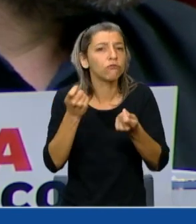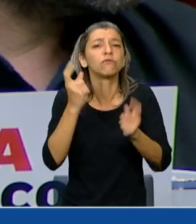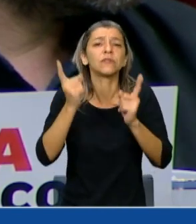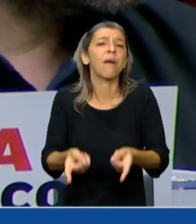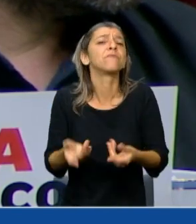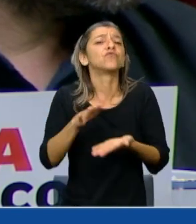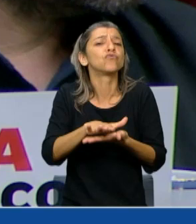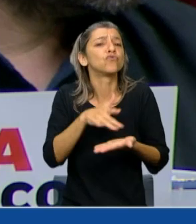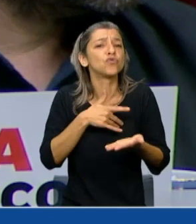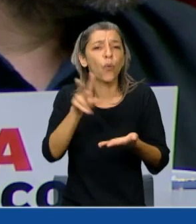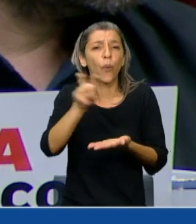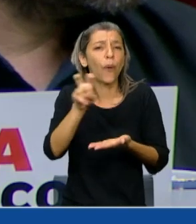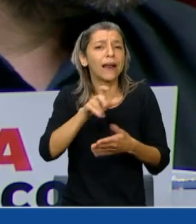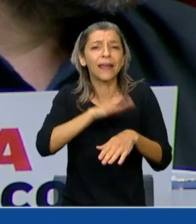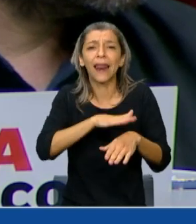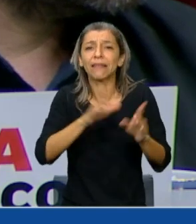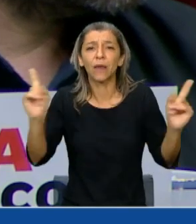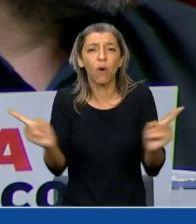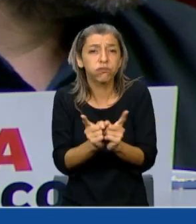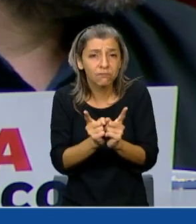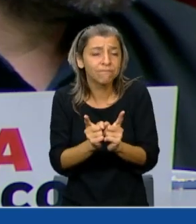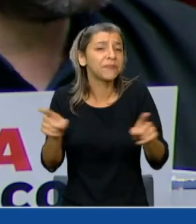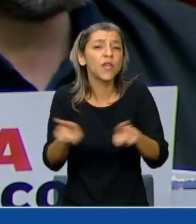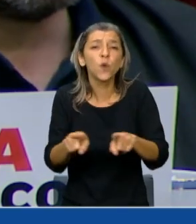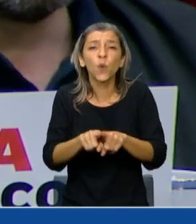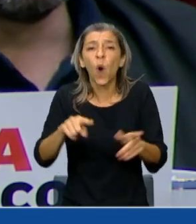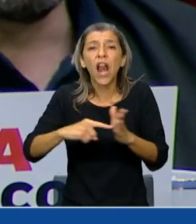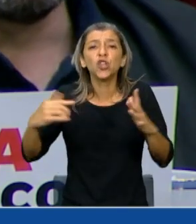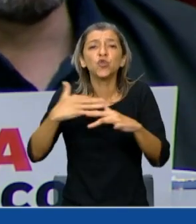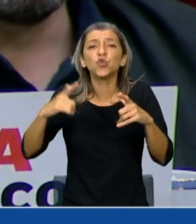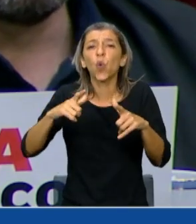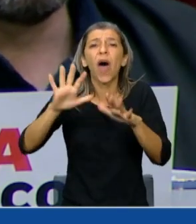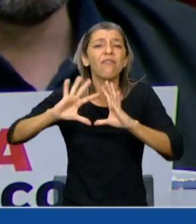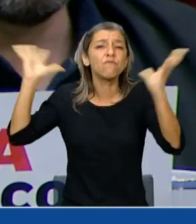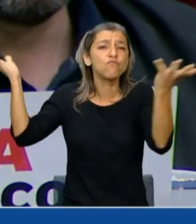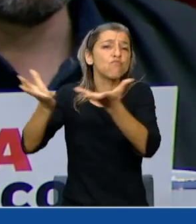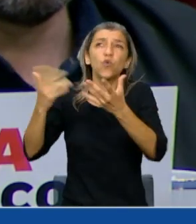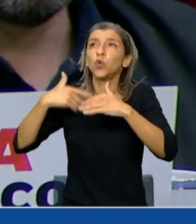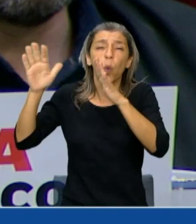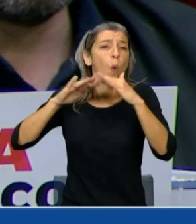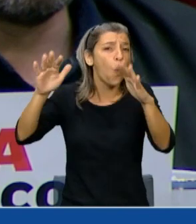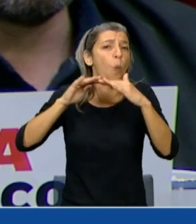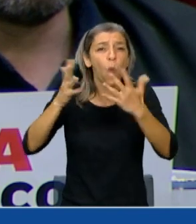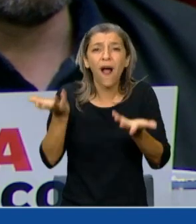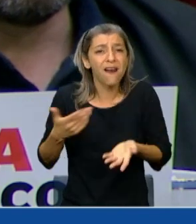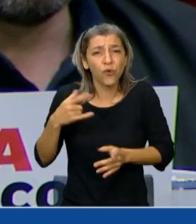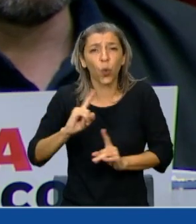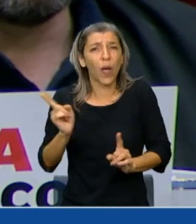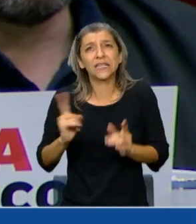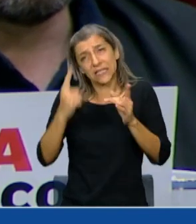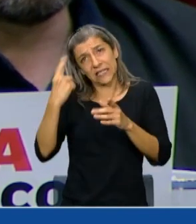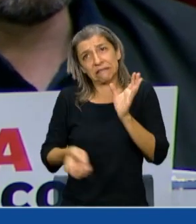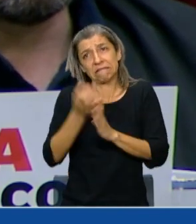temporario como se está haciendo en todas las ciudades importantes del mundo. Nada que inventar. Y en